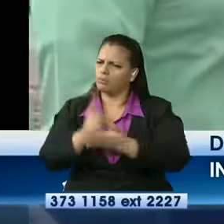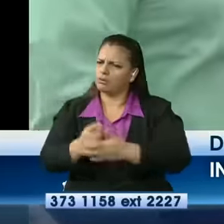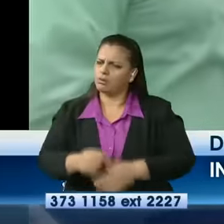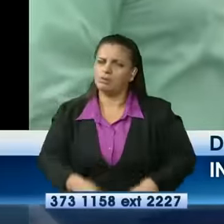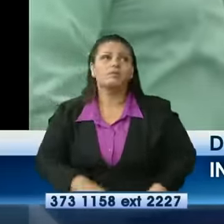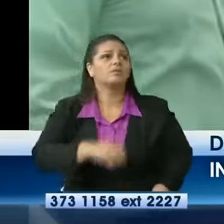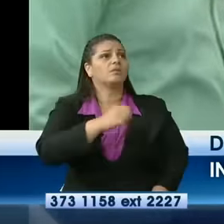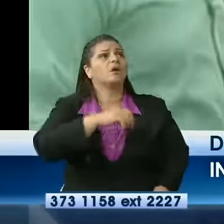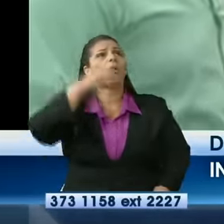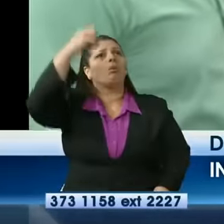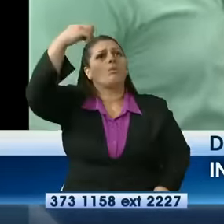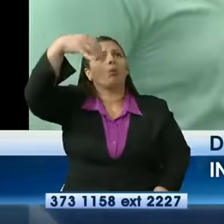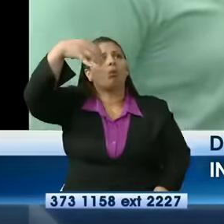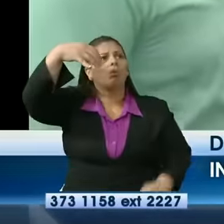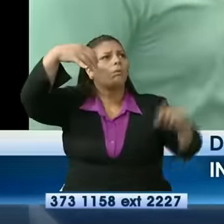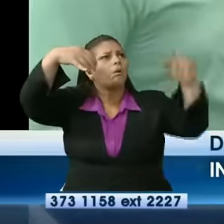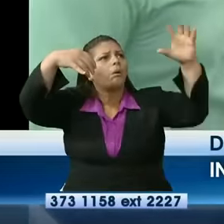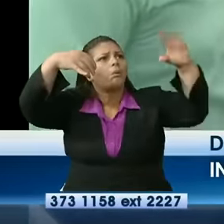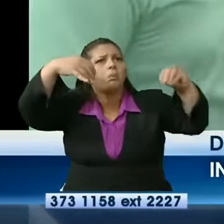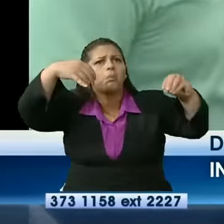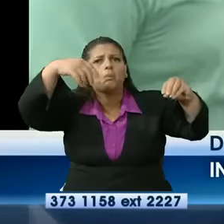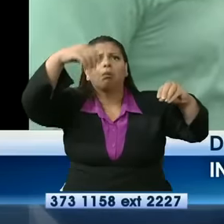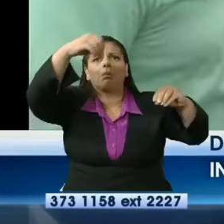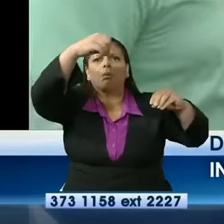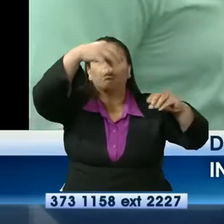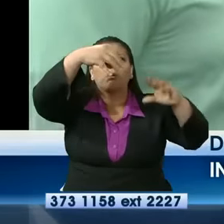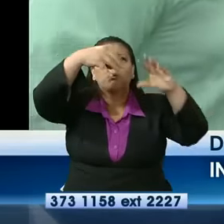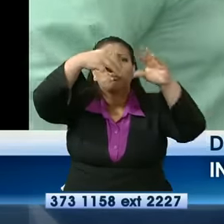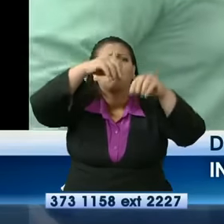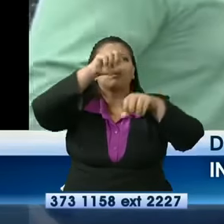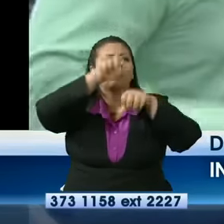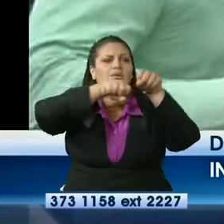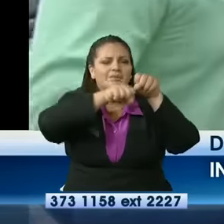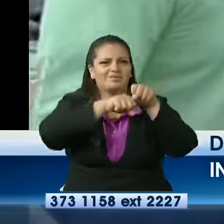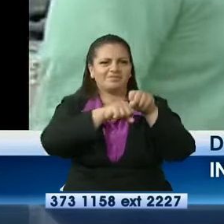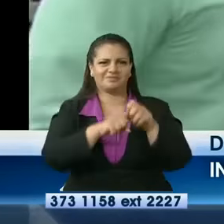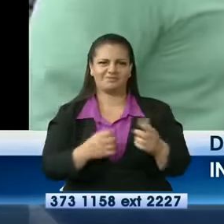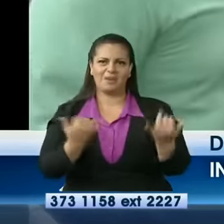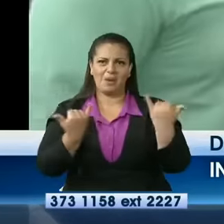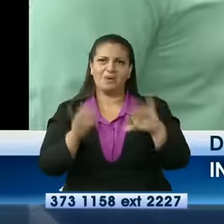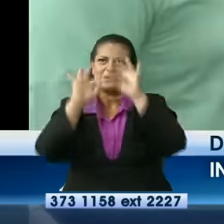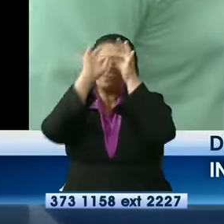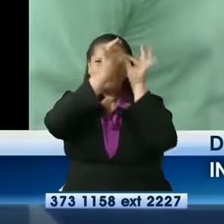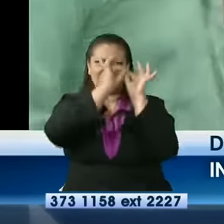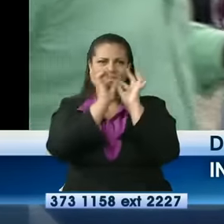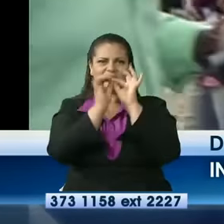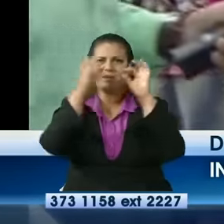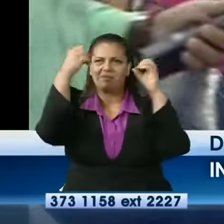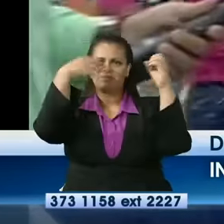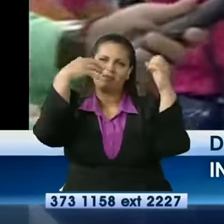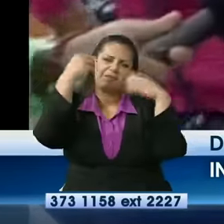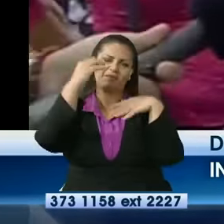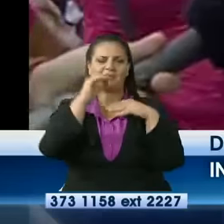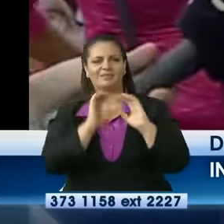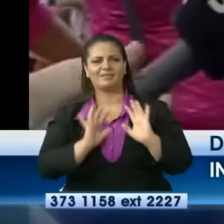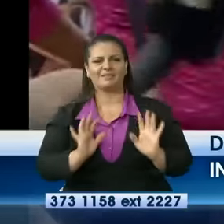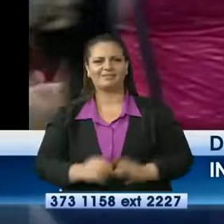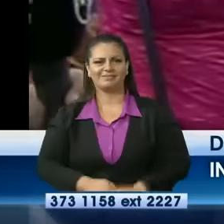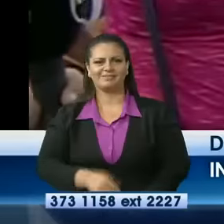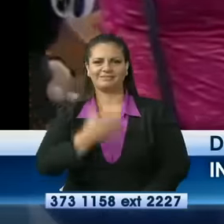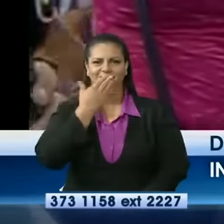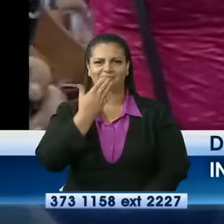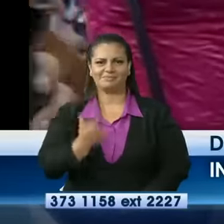había una y la otra no valía, la otra sí y así. Una valía. Ahora no. Ya mejor. Ya un poquito mejor, ya sí. poquito